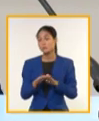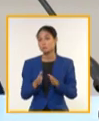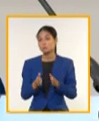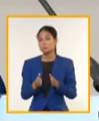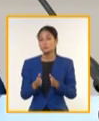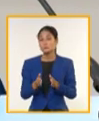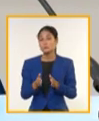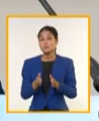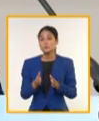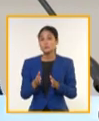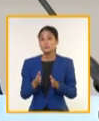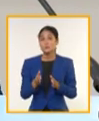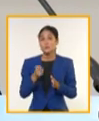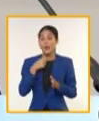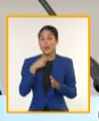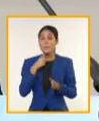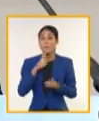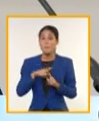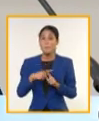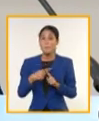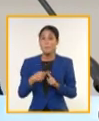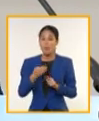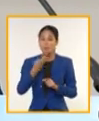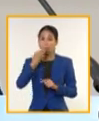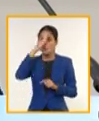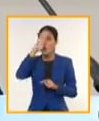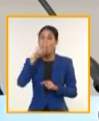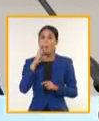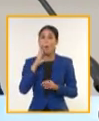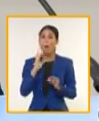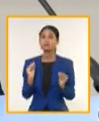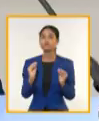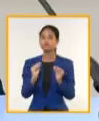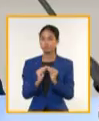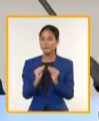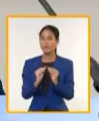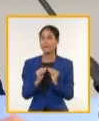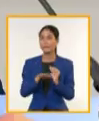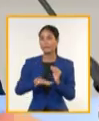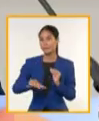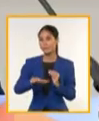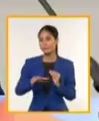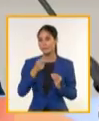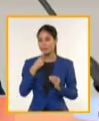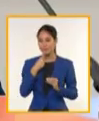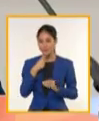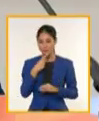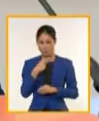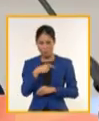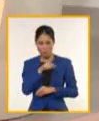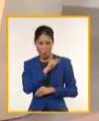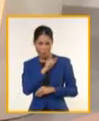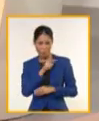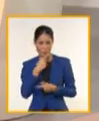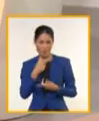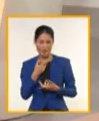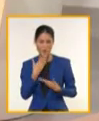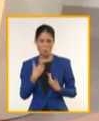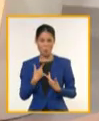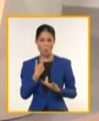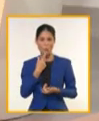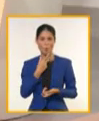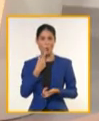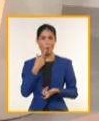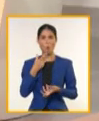referencia y que cuenta con Cuba para que apoye esas iniciativas. La más reciente es la de gobernanza global. A ver, estamos hablando de un